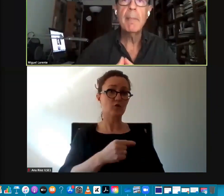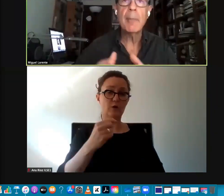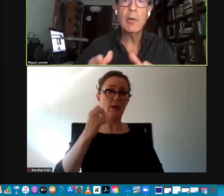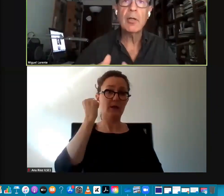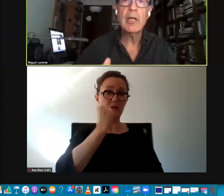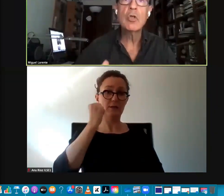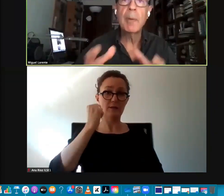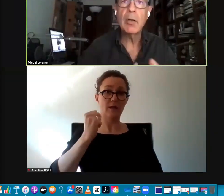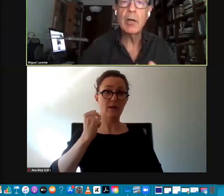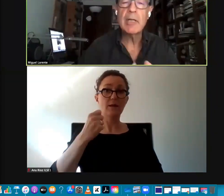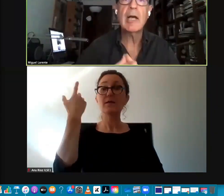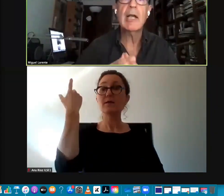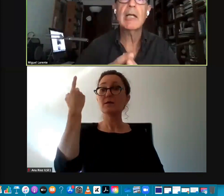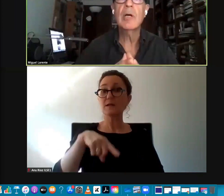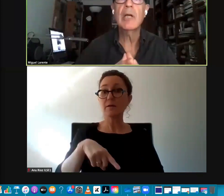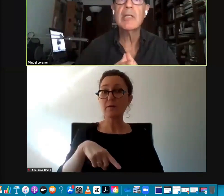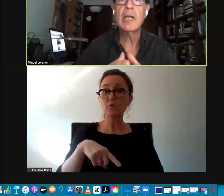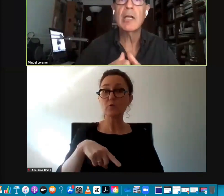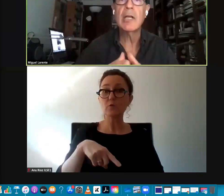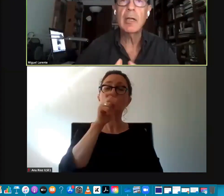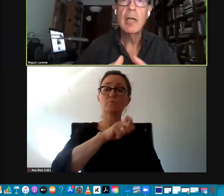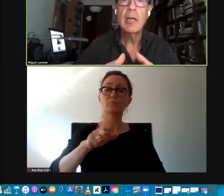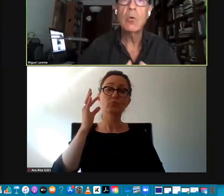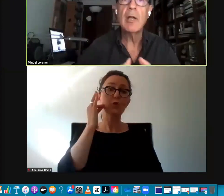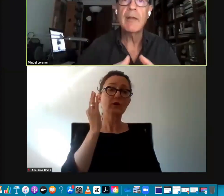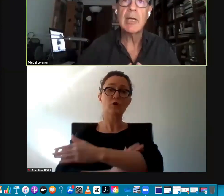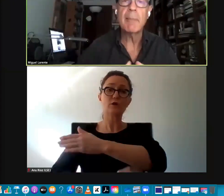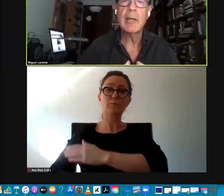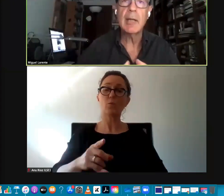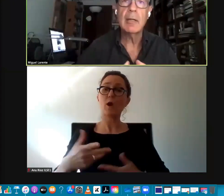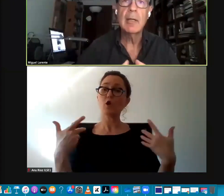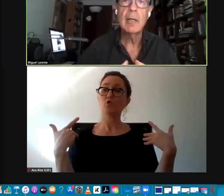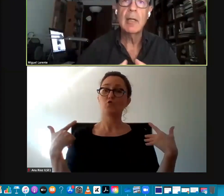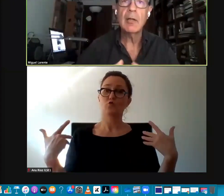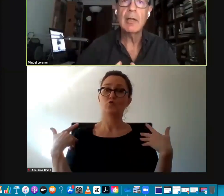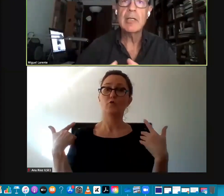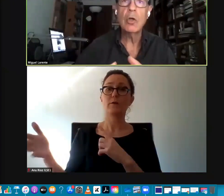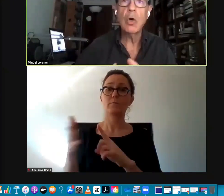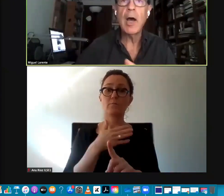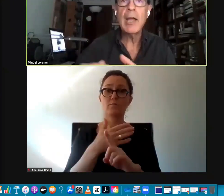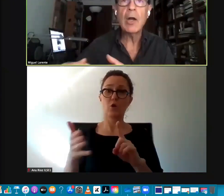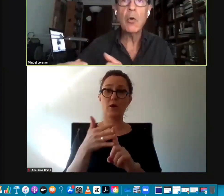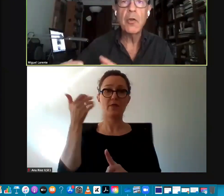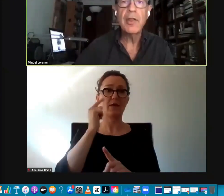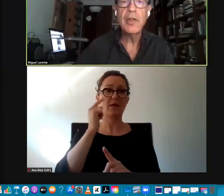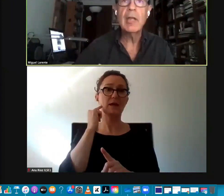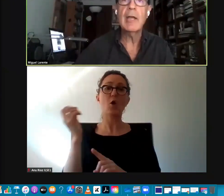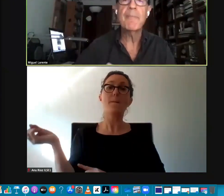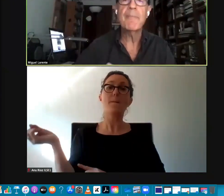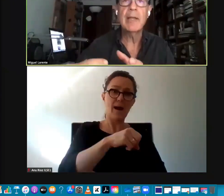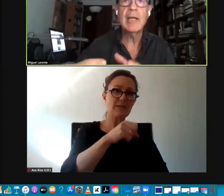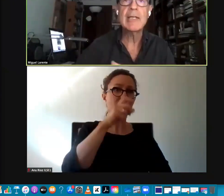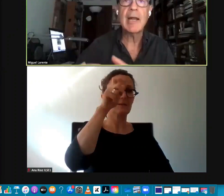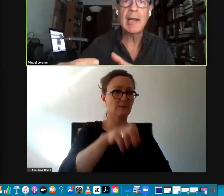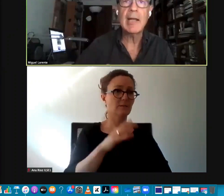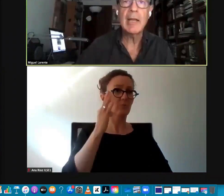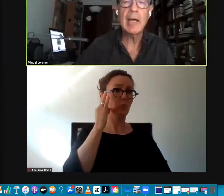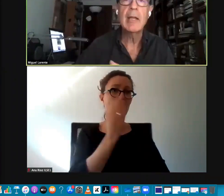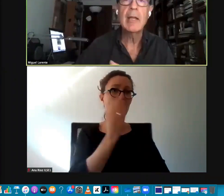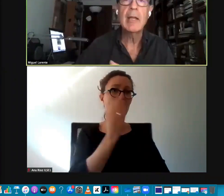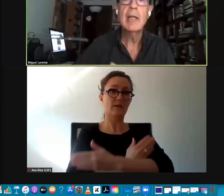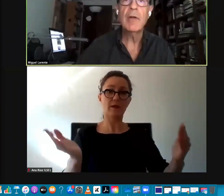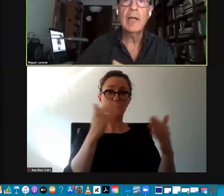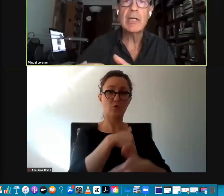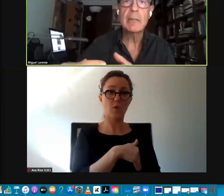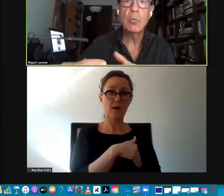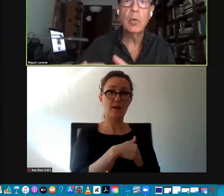género en proporciones superiores a las mujeres que no tienen ninguna discapacidad. Entonces, no hay una conciencia de esa